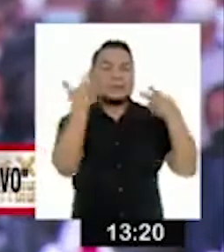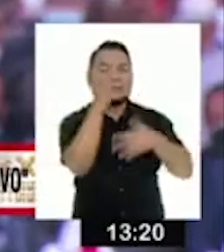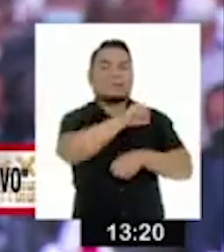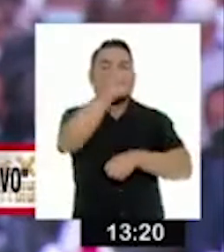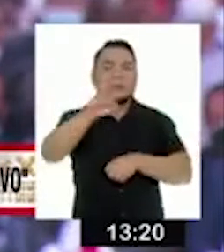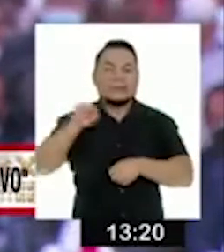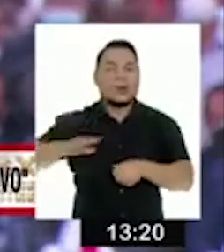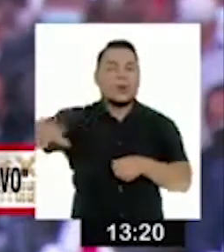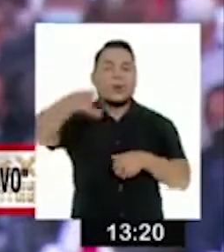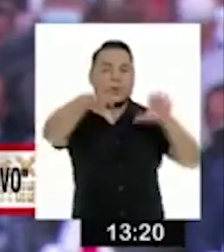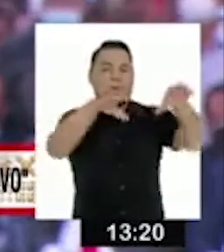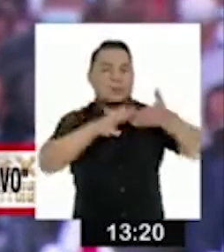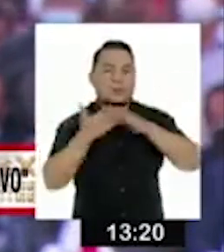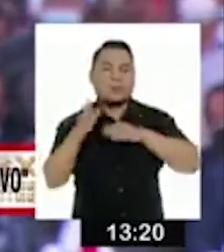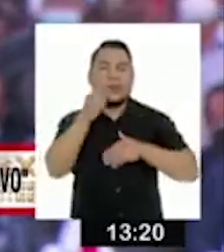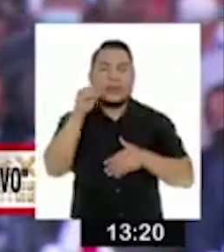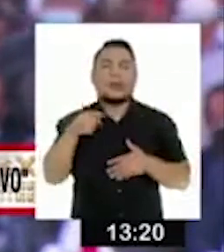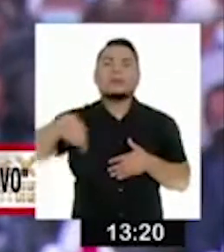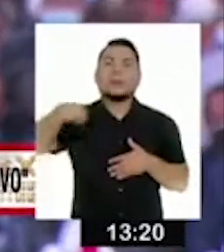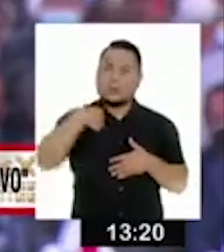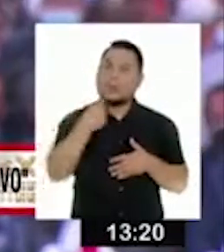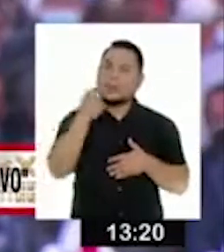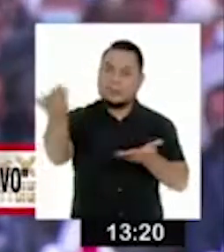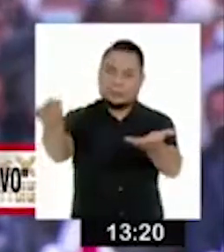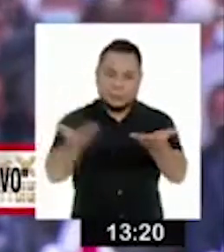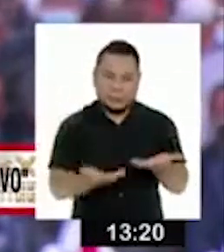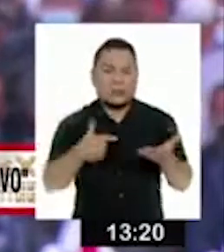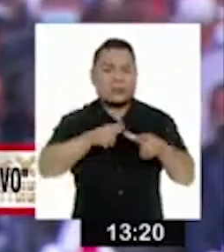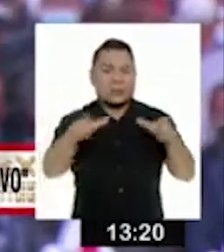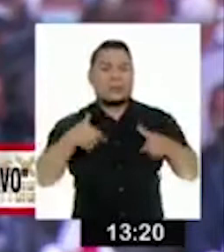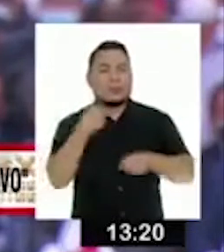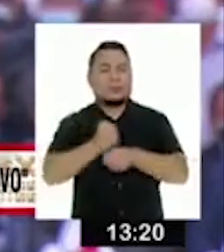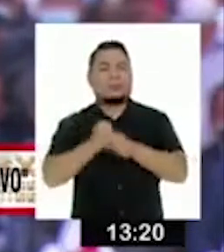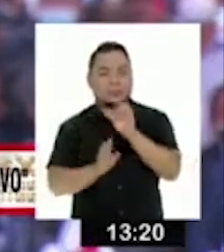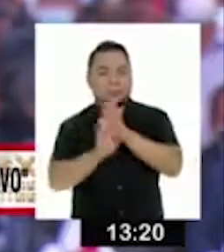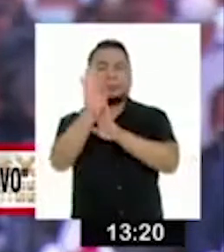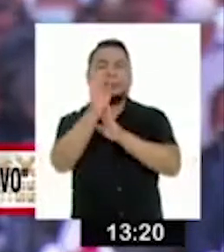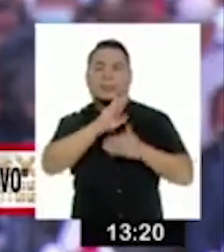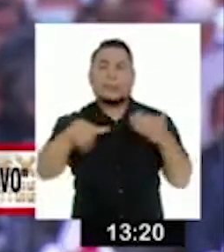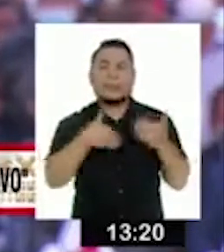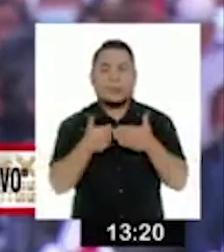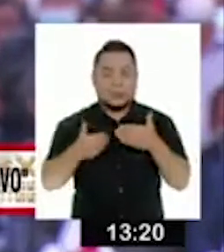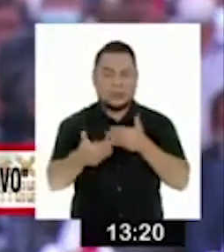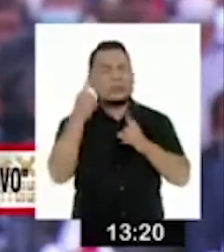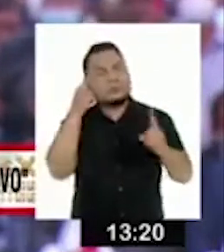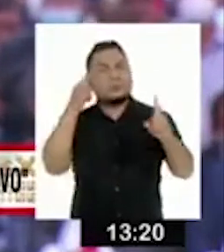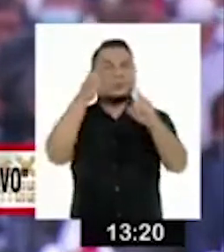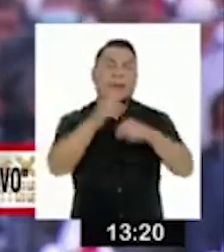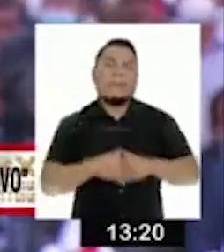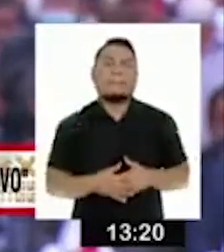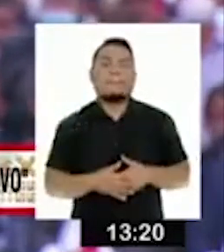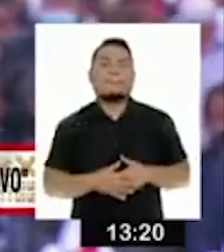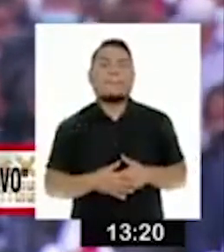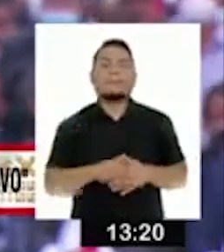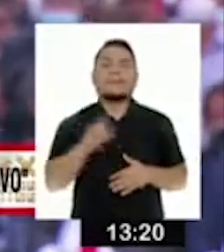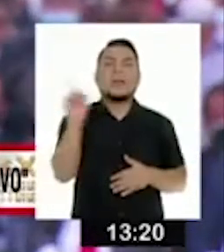tendrán todo el espacio necesario en este desarrollo que nos embarga este desafío. No